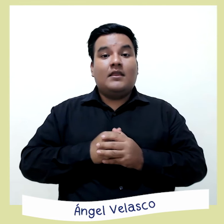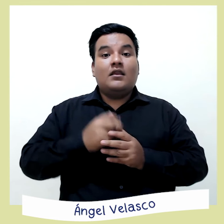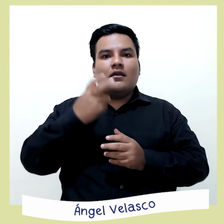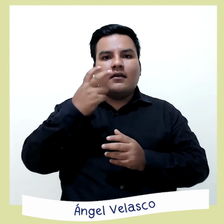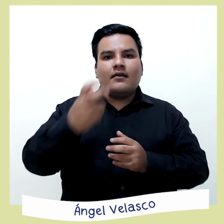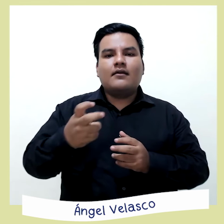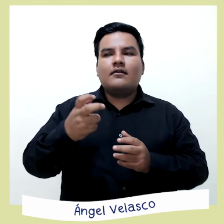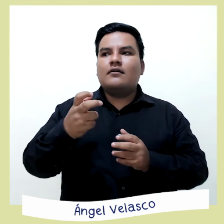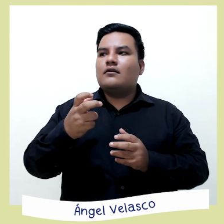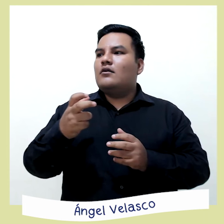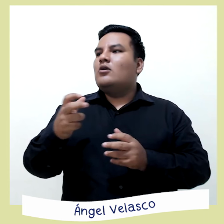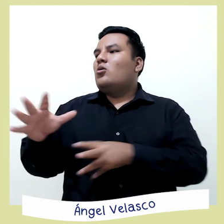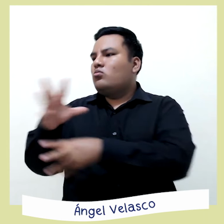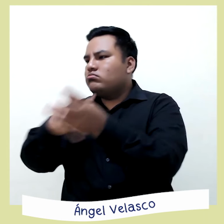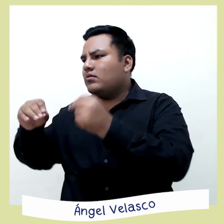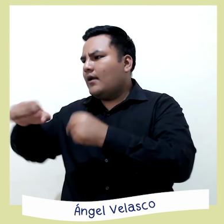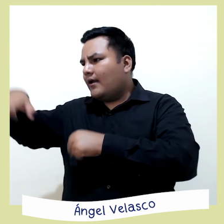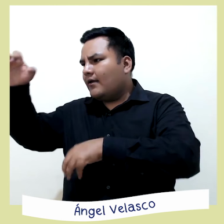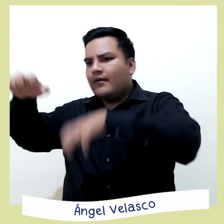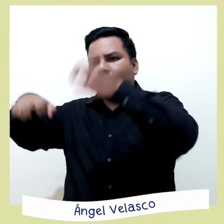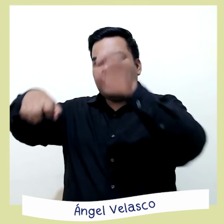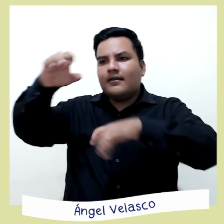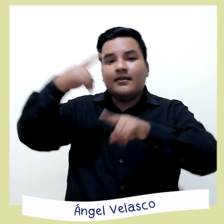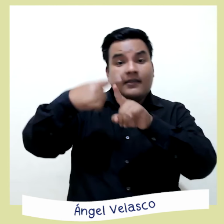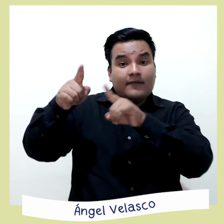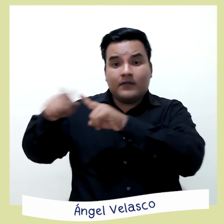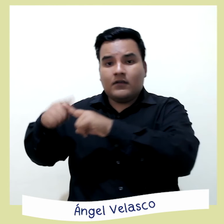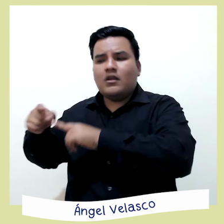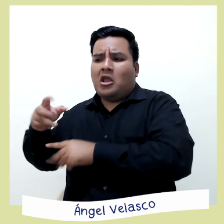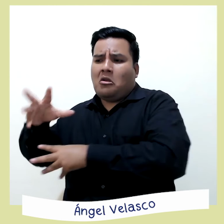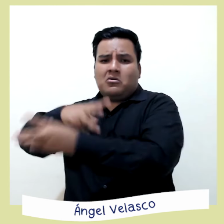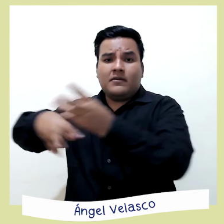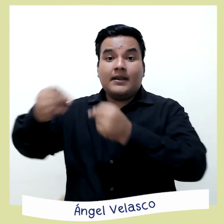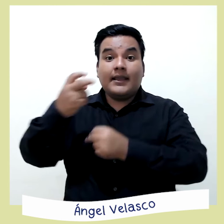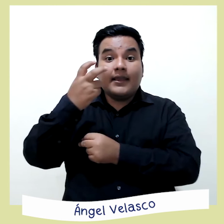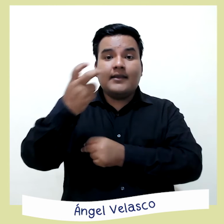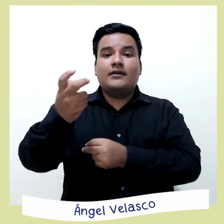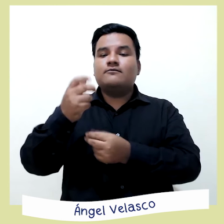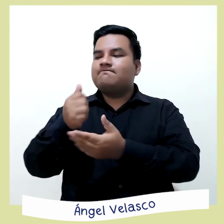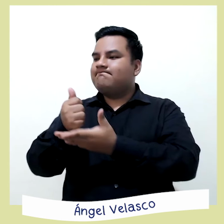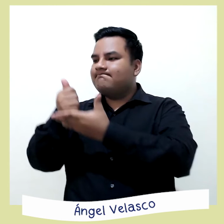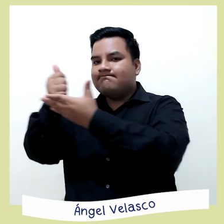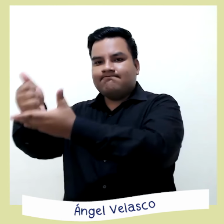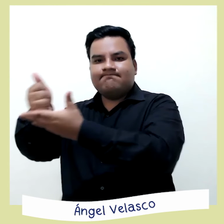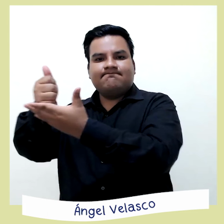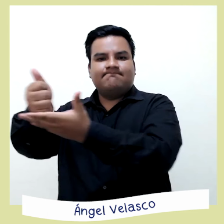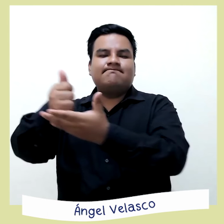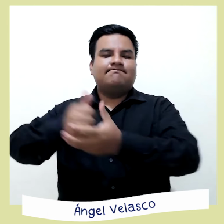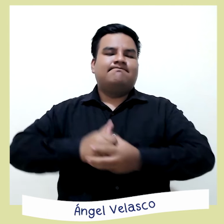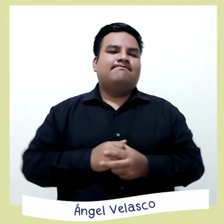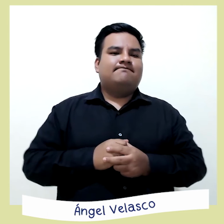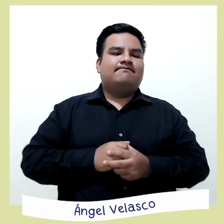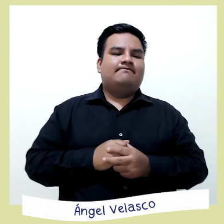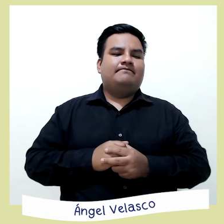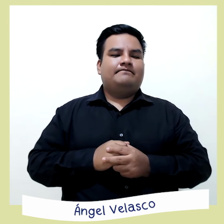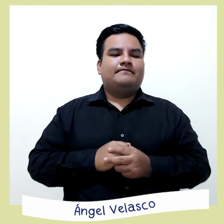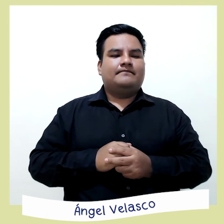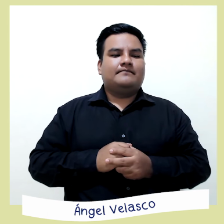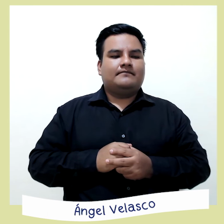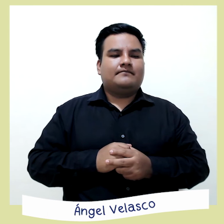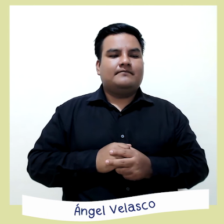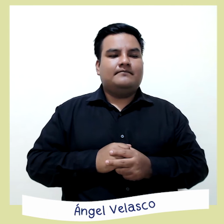la experiencia de unos y otros. Probablemente estas interacciones entre distintas generaciones son el